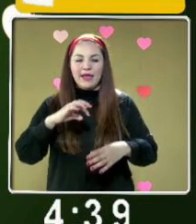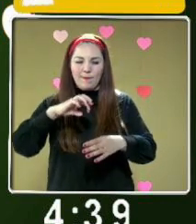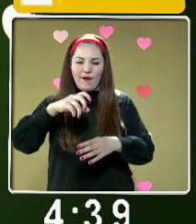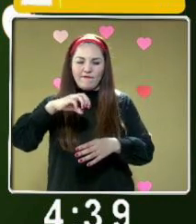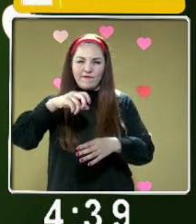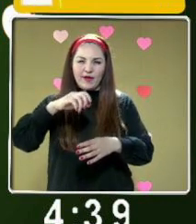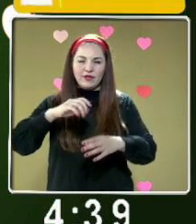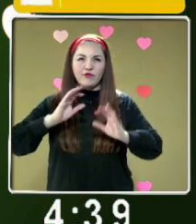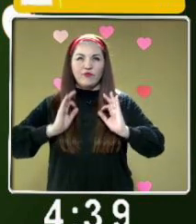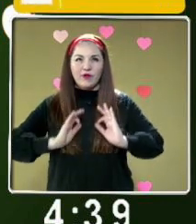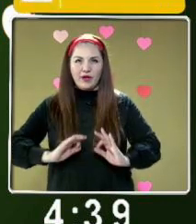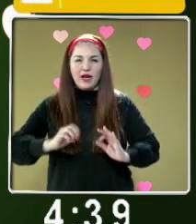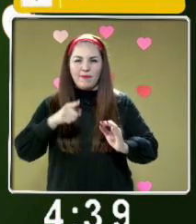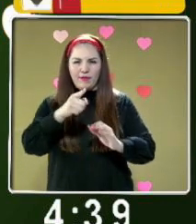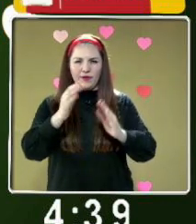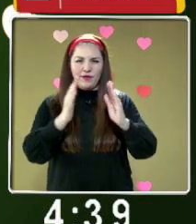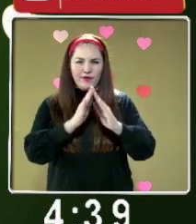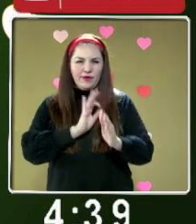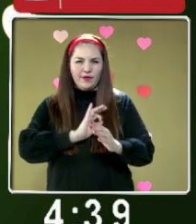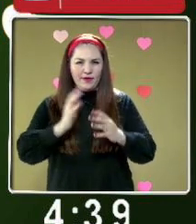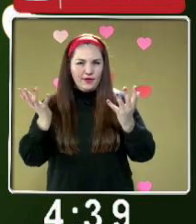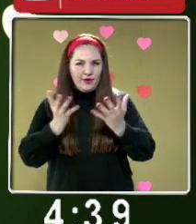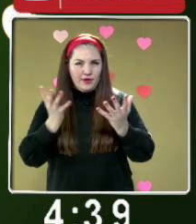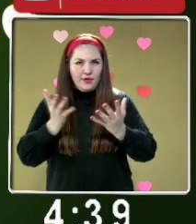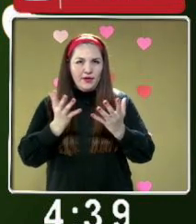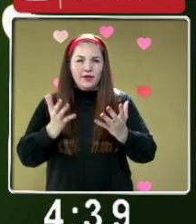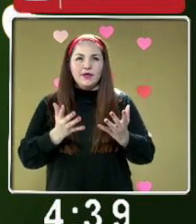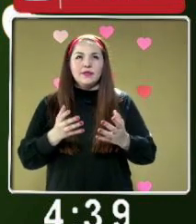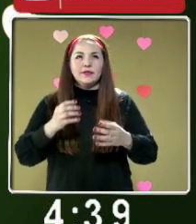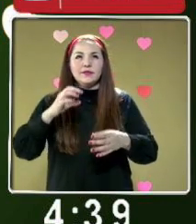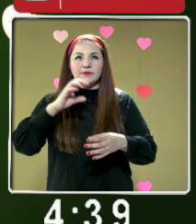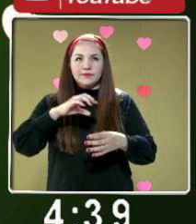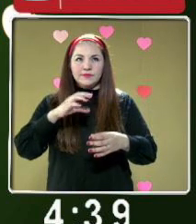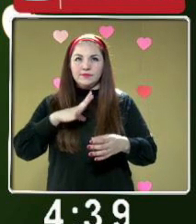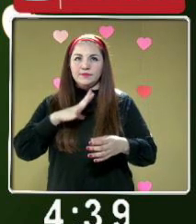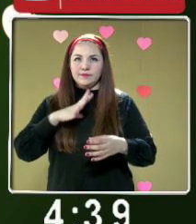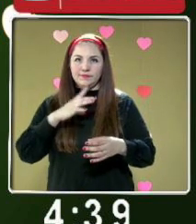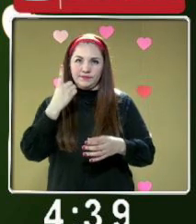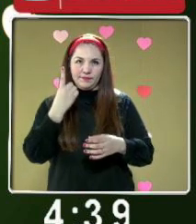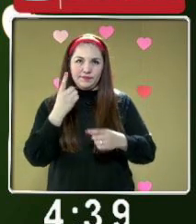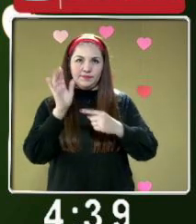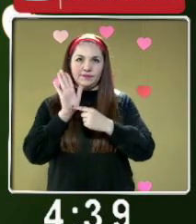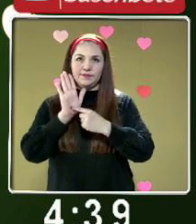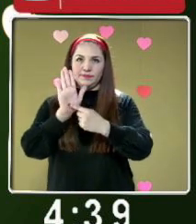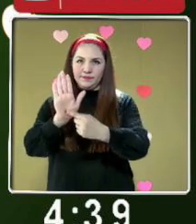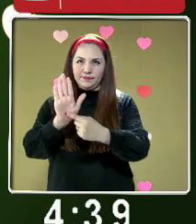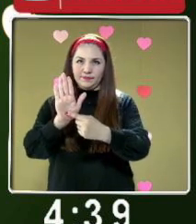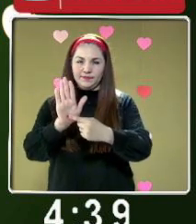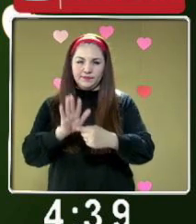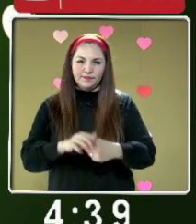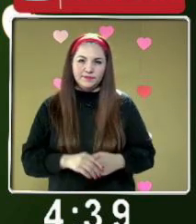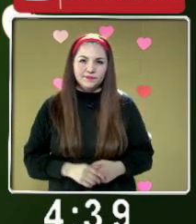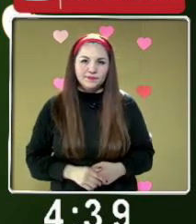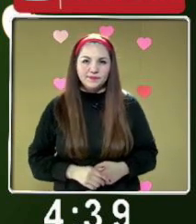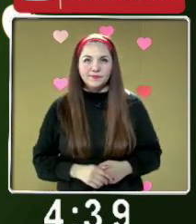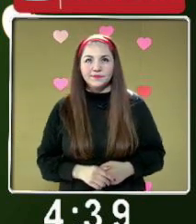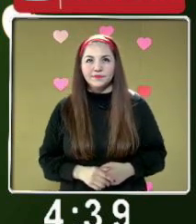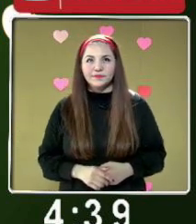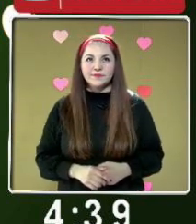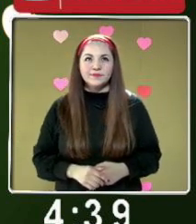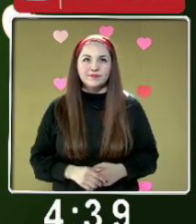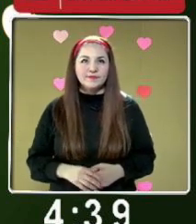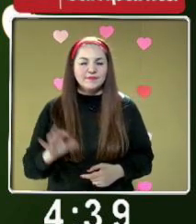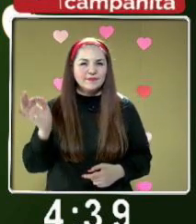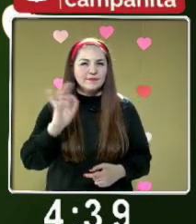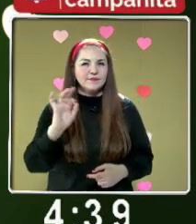la calma. Lo puedes hacer en casa con tus materiales reciclados y aquí nosotros tenemos una. Le voy a pedir a la maestra que se acuerde cuando algo la hizo